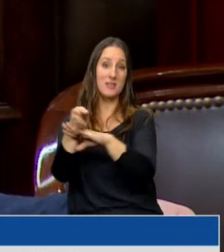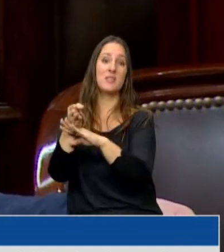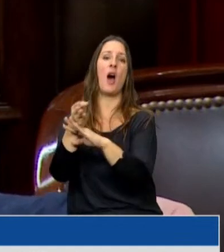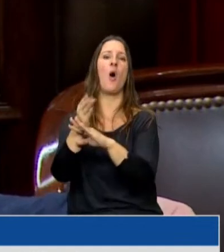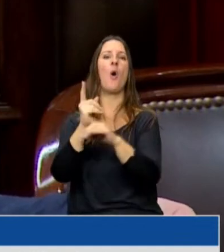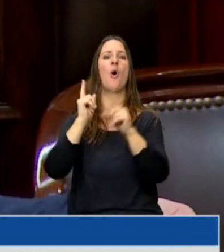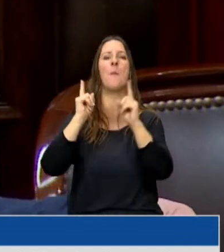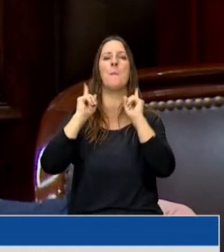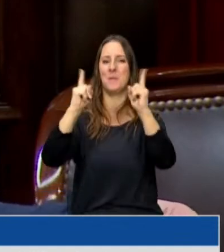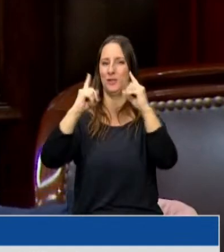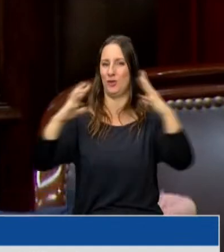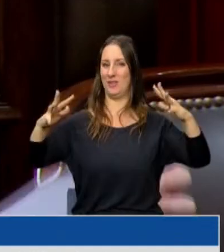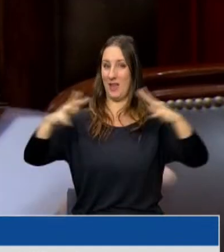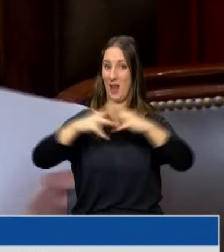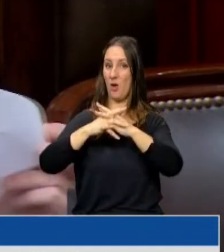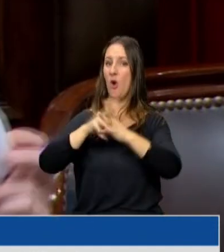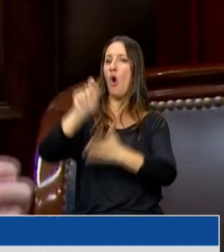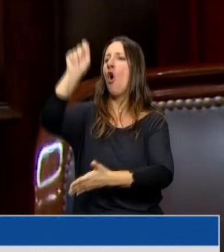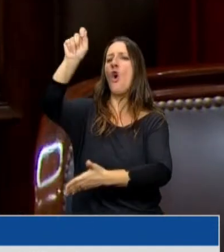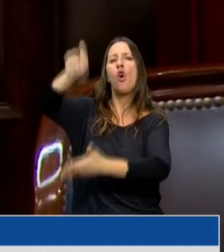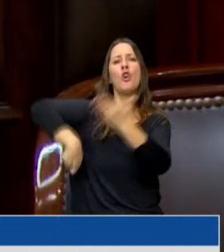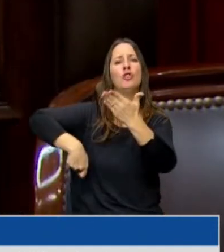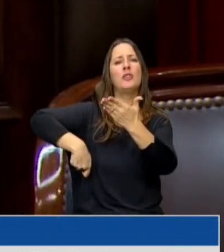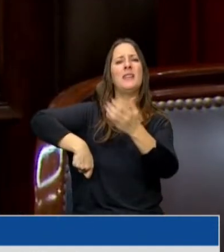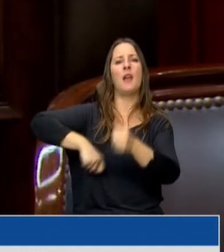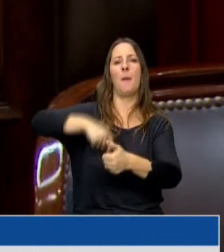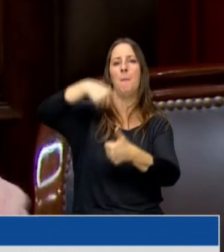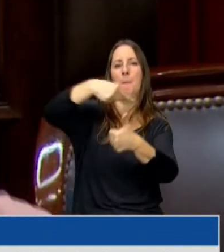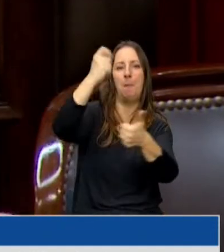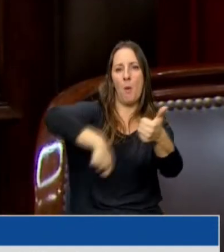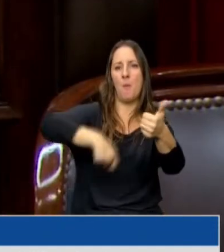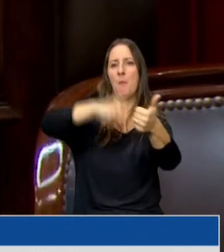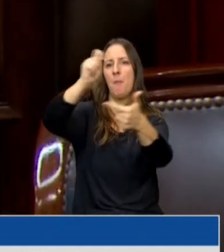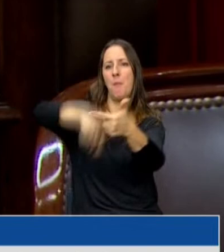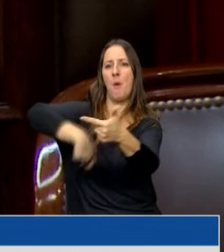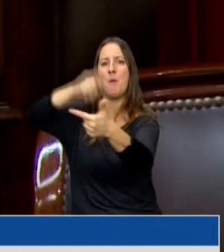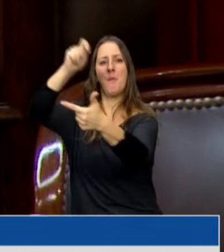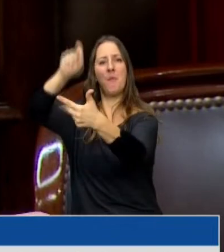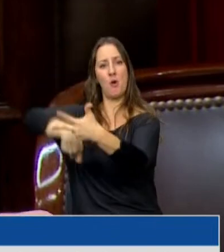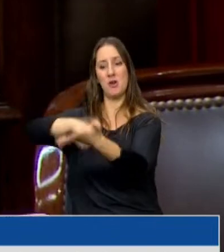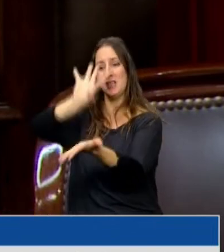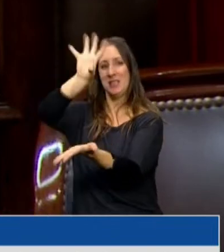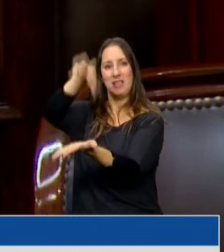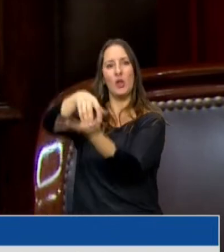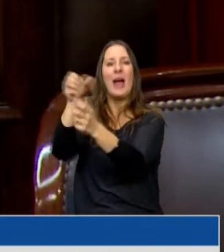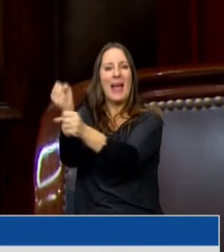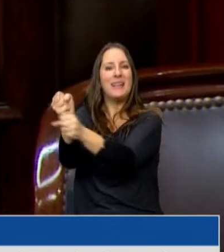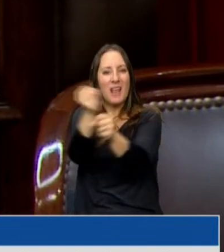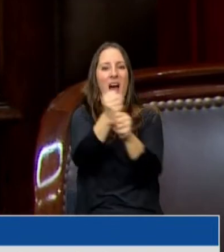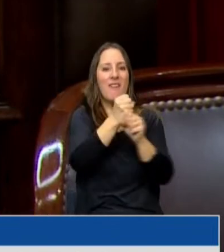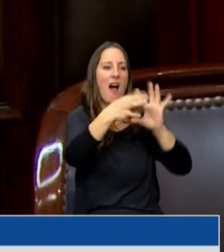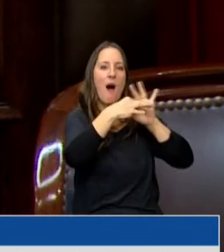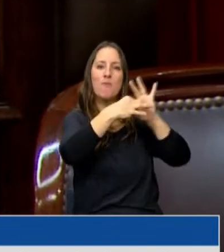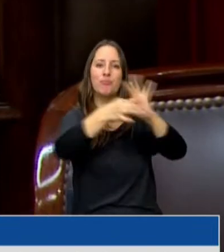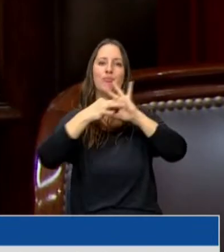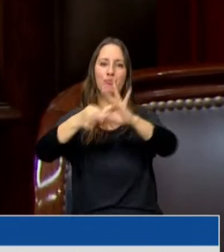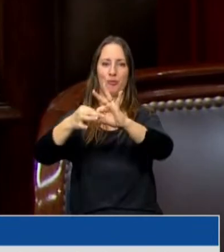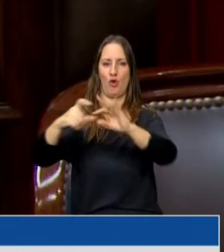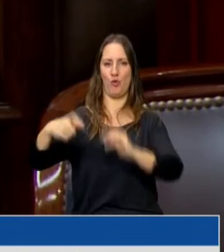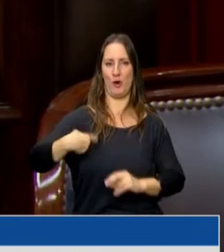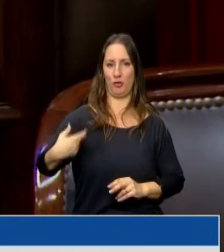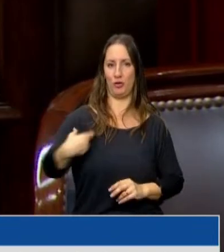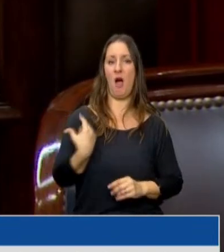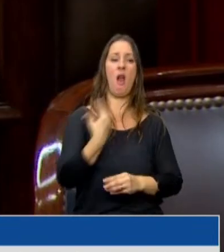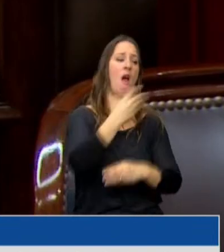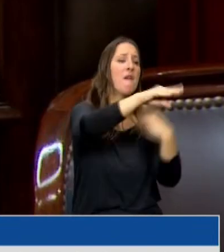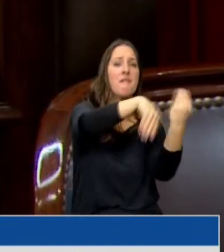integradores escolares generalmente son contratados de forma tercerizada por centros de acompañantes que articulan con las obras sociales, familias